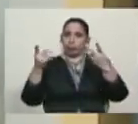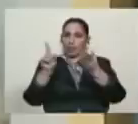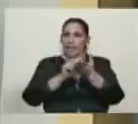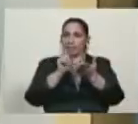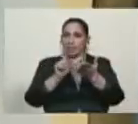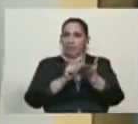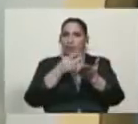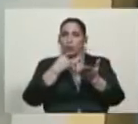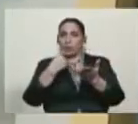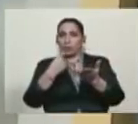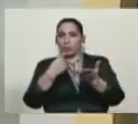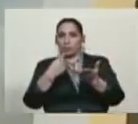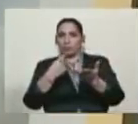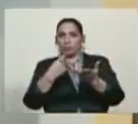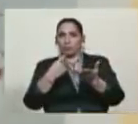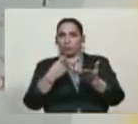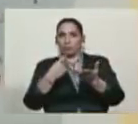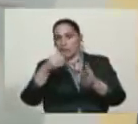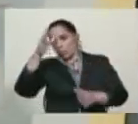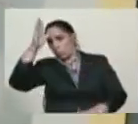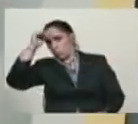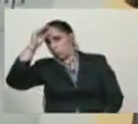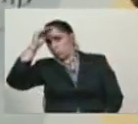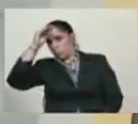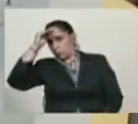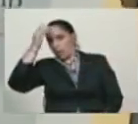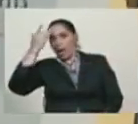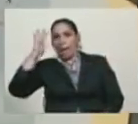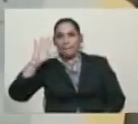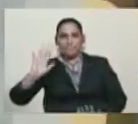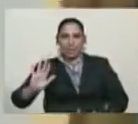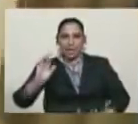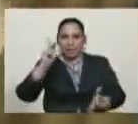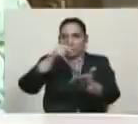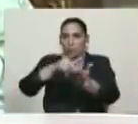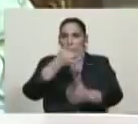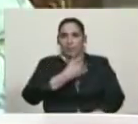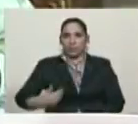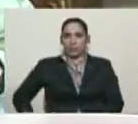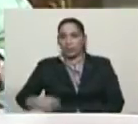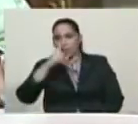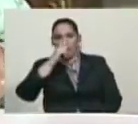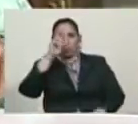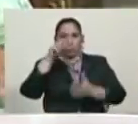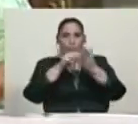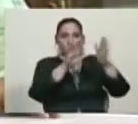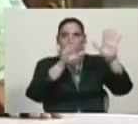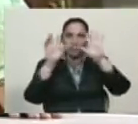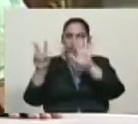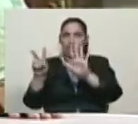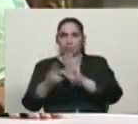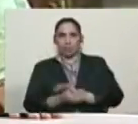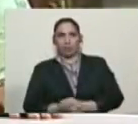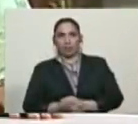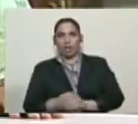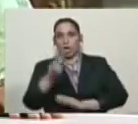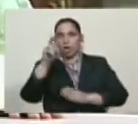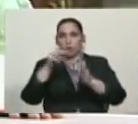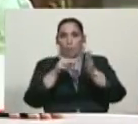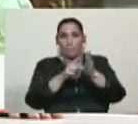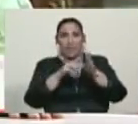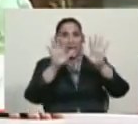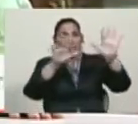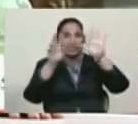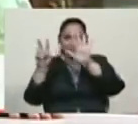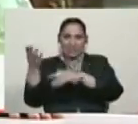que dicen que todo el trump apenas llegó a la presidencia en el año 2017 2017